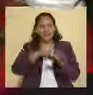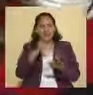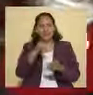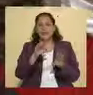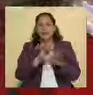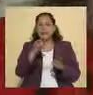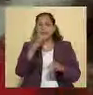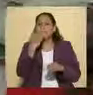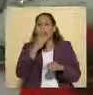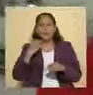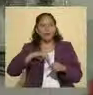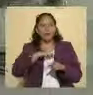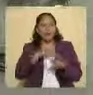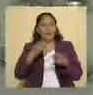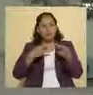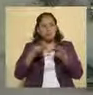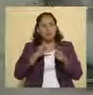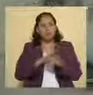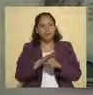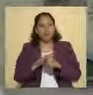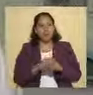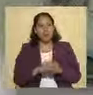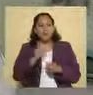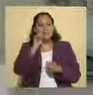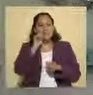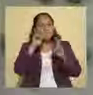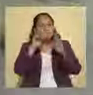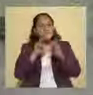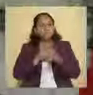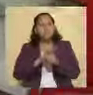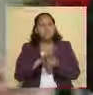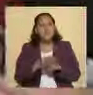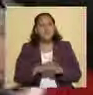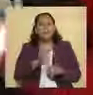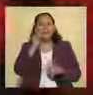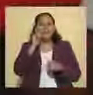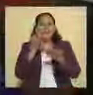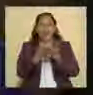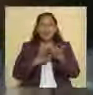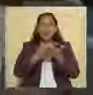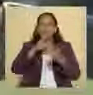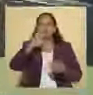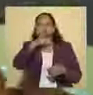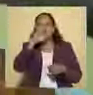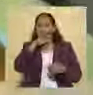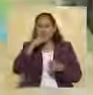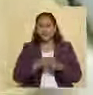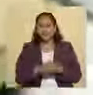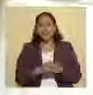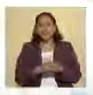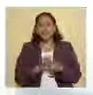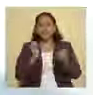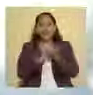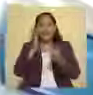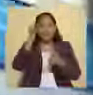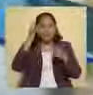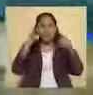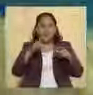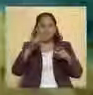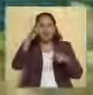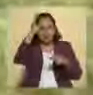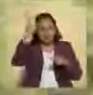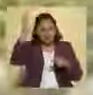rico y qué vamos a preparar mañana mañana vamos a tener una sopa de cebolla pastel